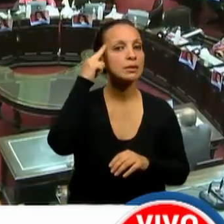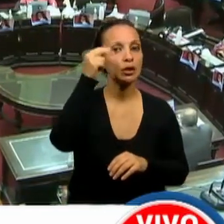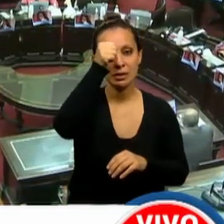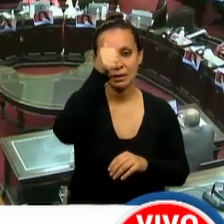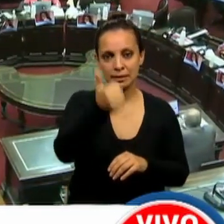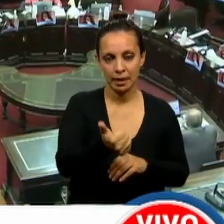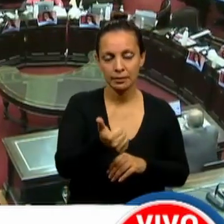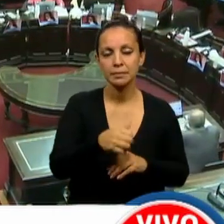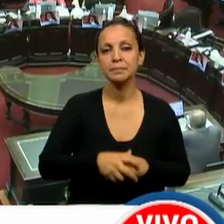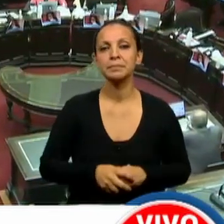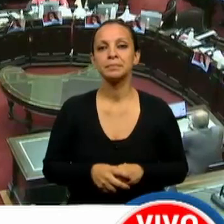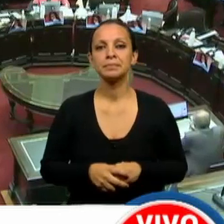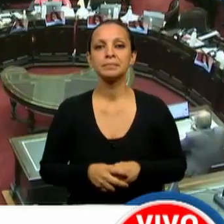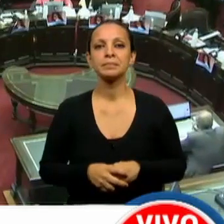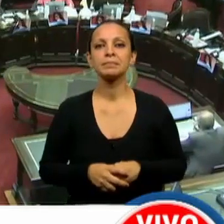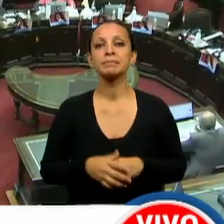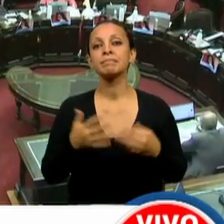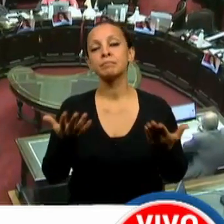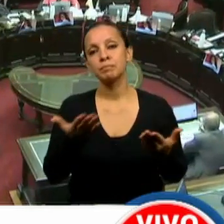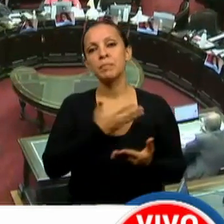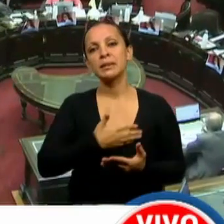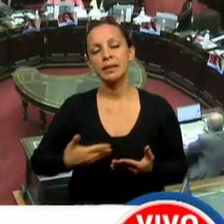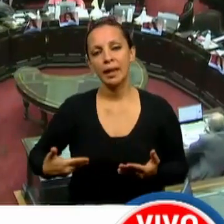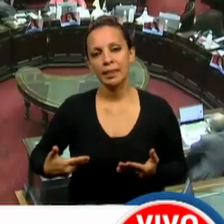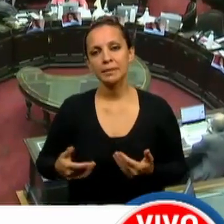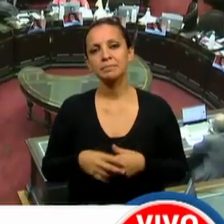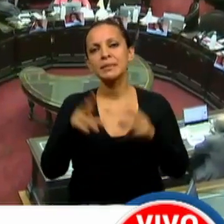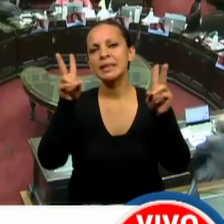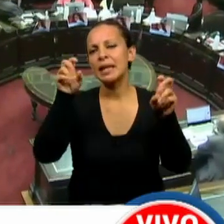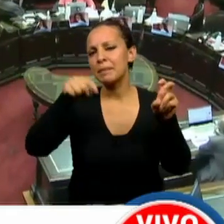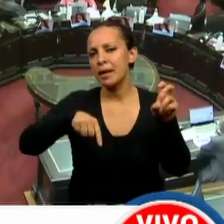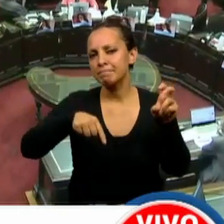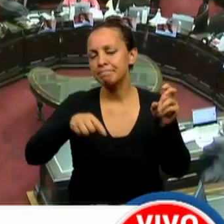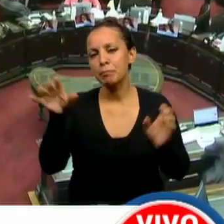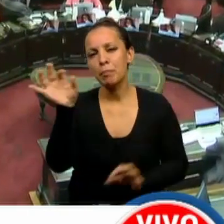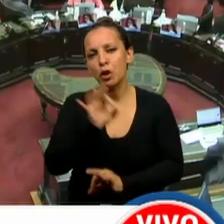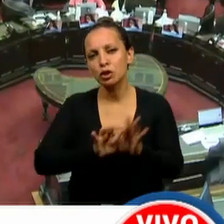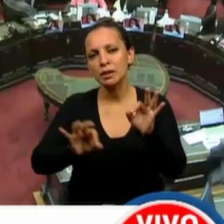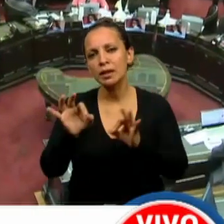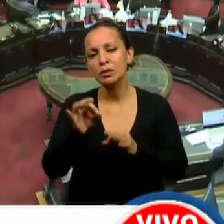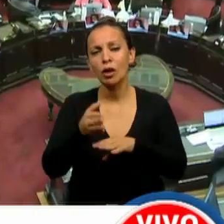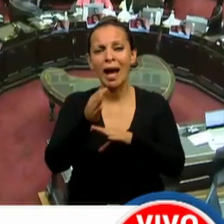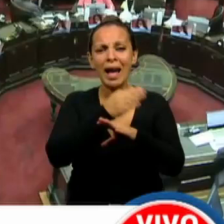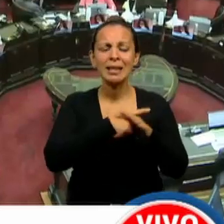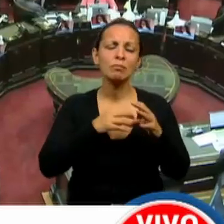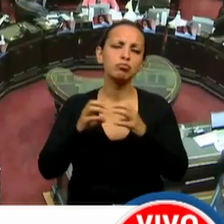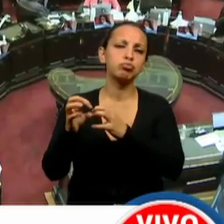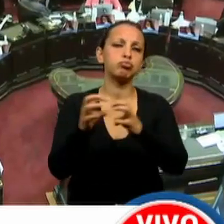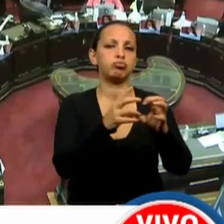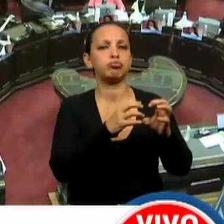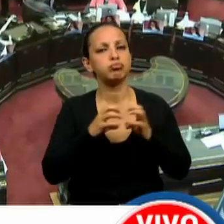23.966. Señor Presidente, el tema que hoy tratamos fue largamente debatido en